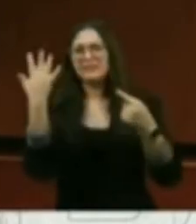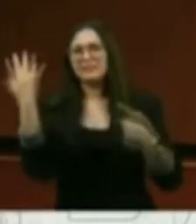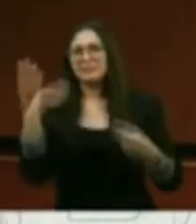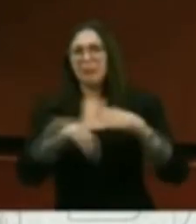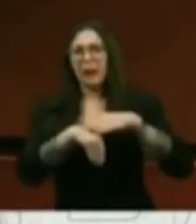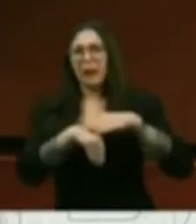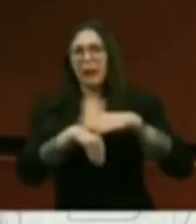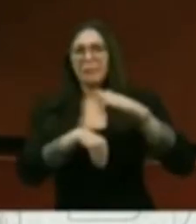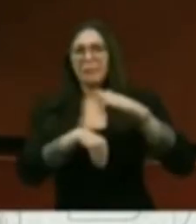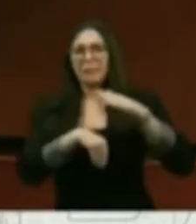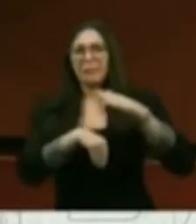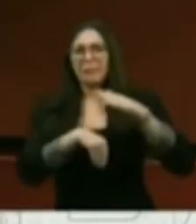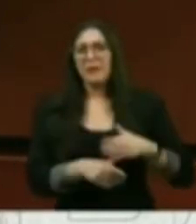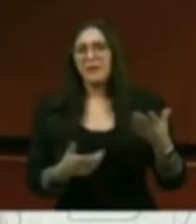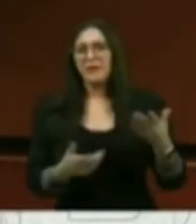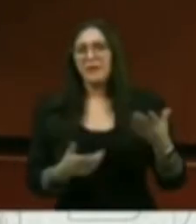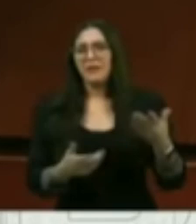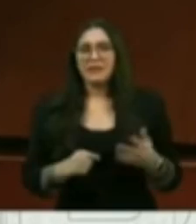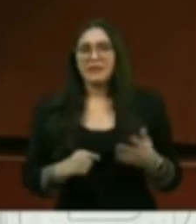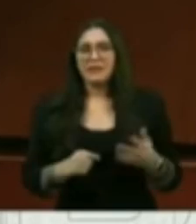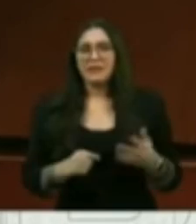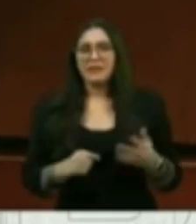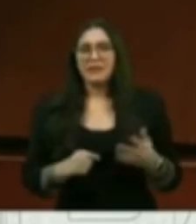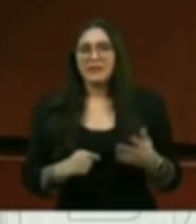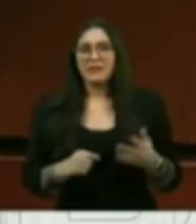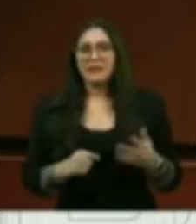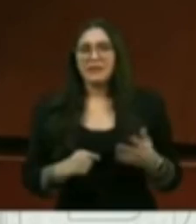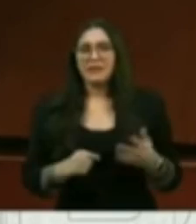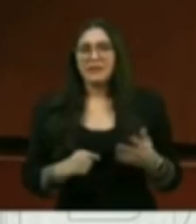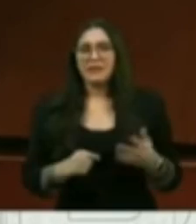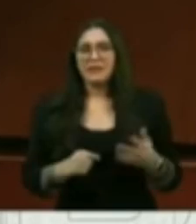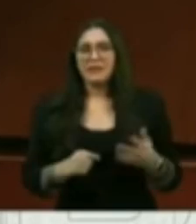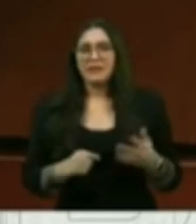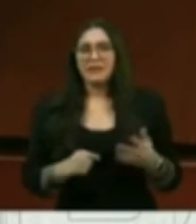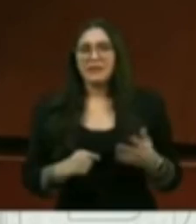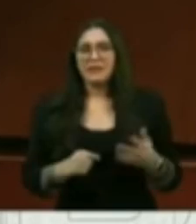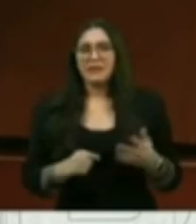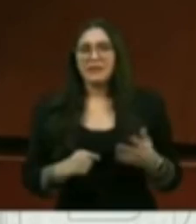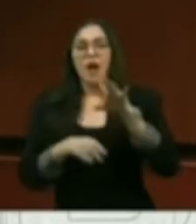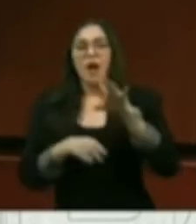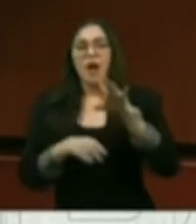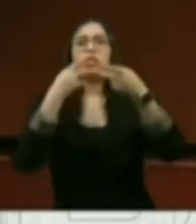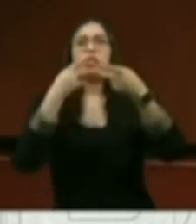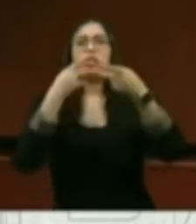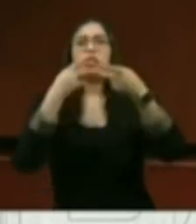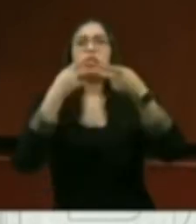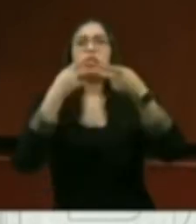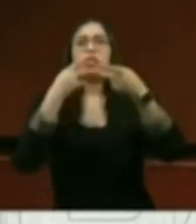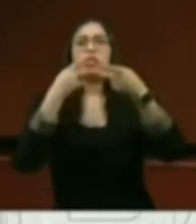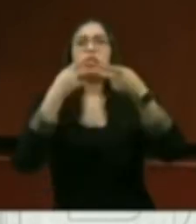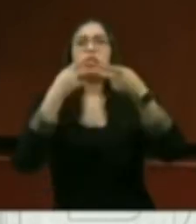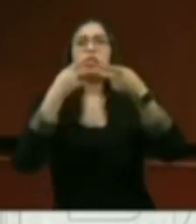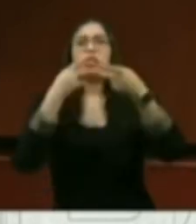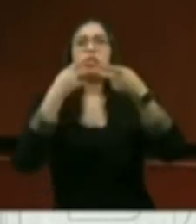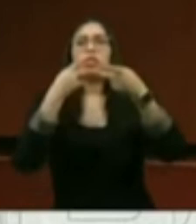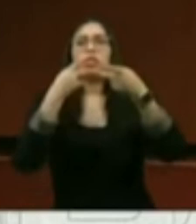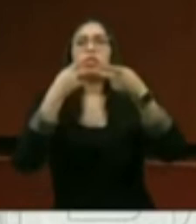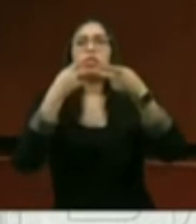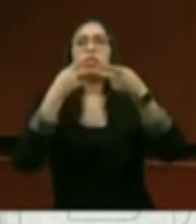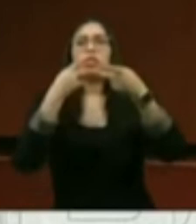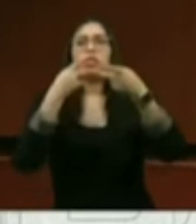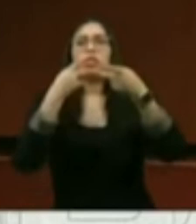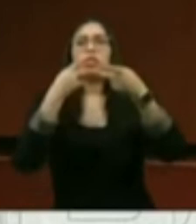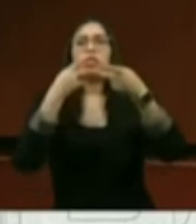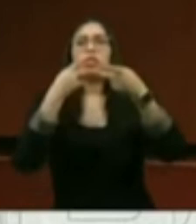luego dicen que estos son insultos. Ahora resulta que a los diagnósticos precisos y certeros que el doctor Noroña les